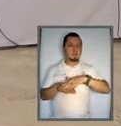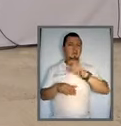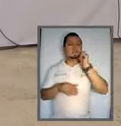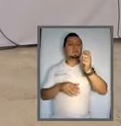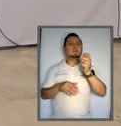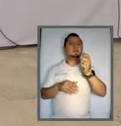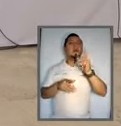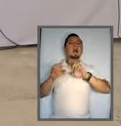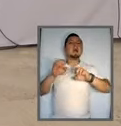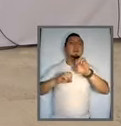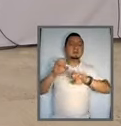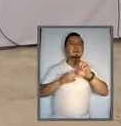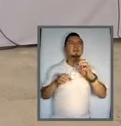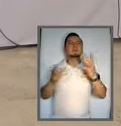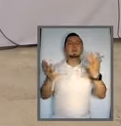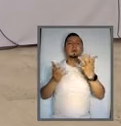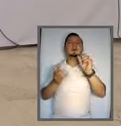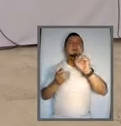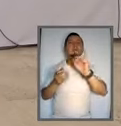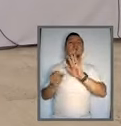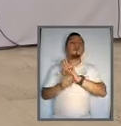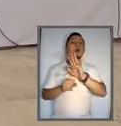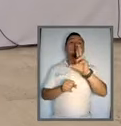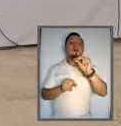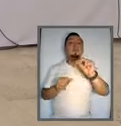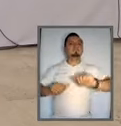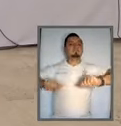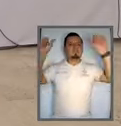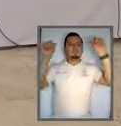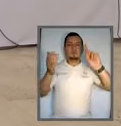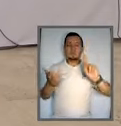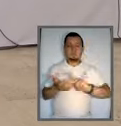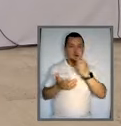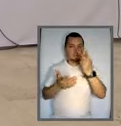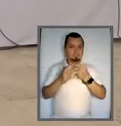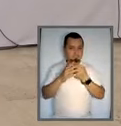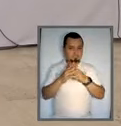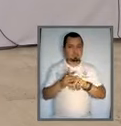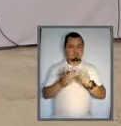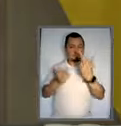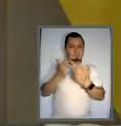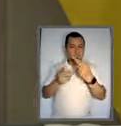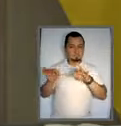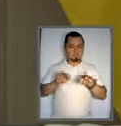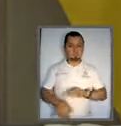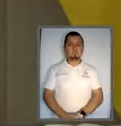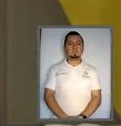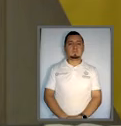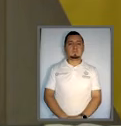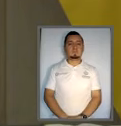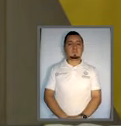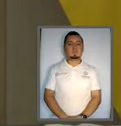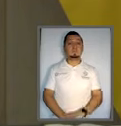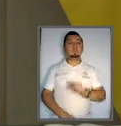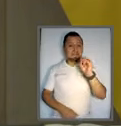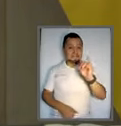qué industrias o comercios o establecimientos pudieran ser los primeros en reiniciar actividades? Sí estoy en